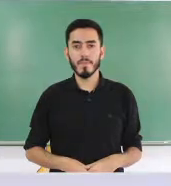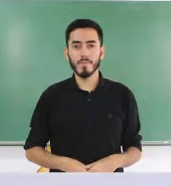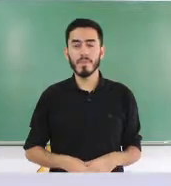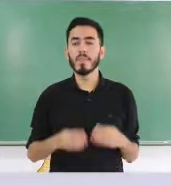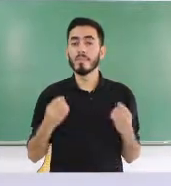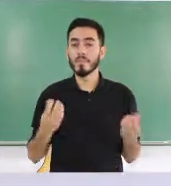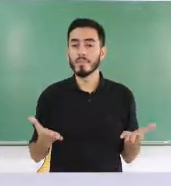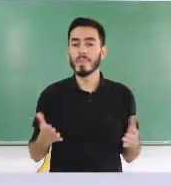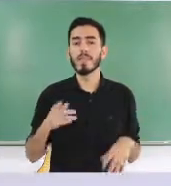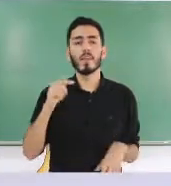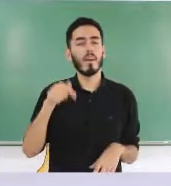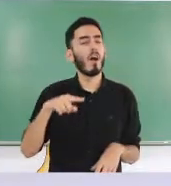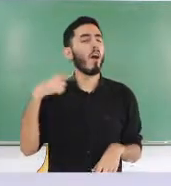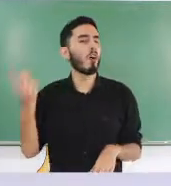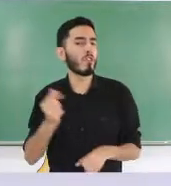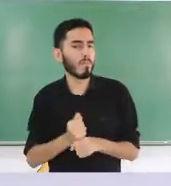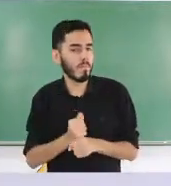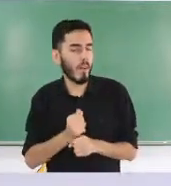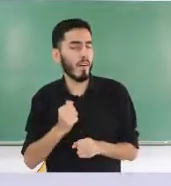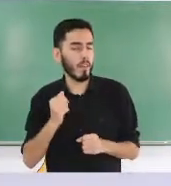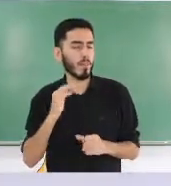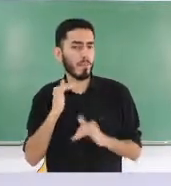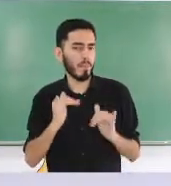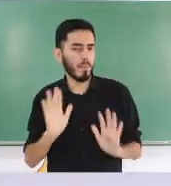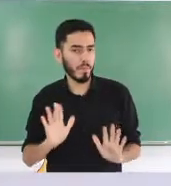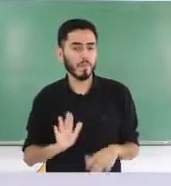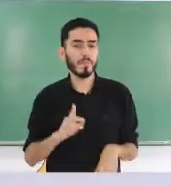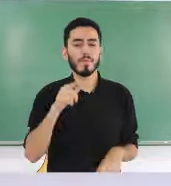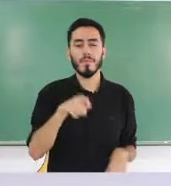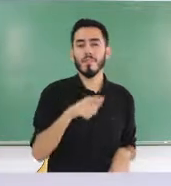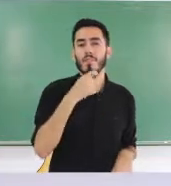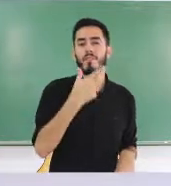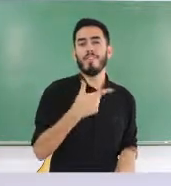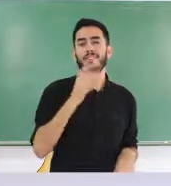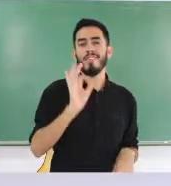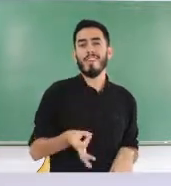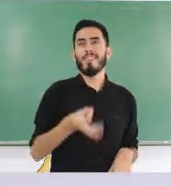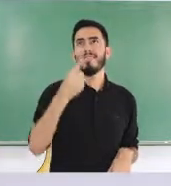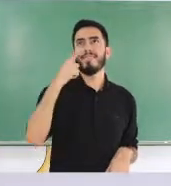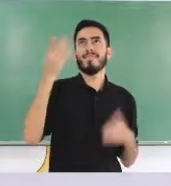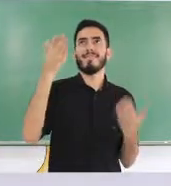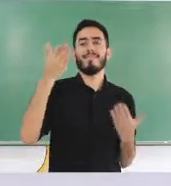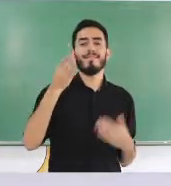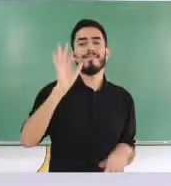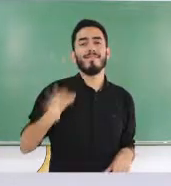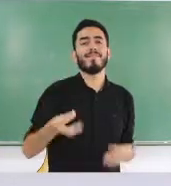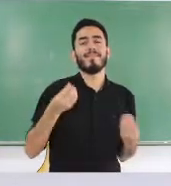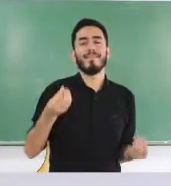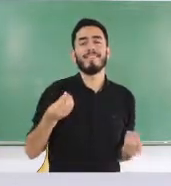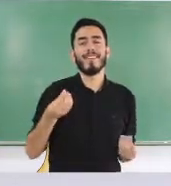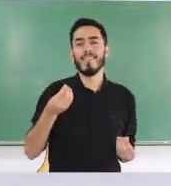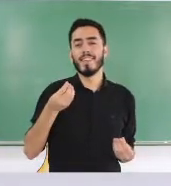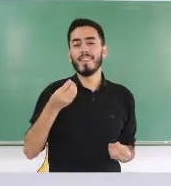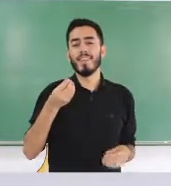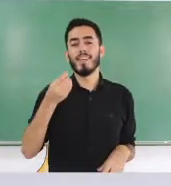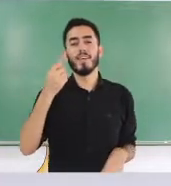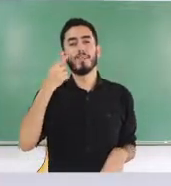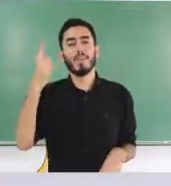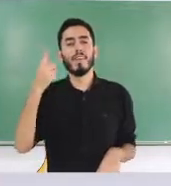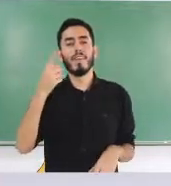Bien, realicemos otro ejemplo. En este caso, un poco más evidente de la consecuencia a utilizar, debido a que tenemos,